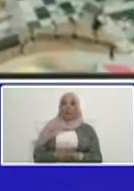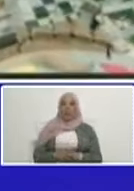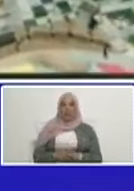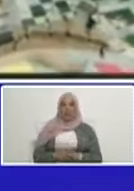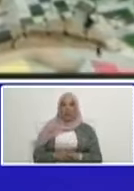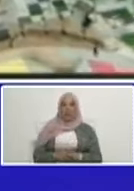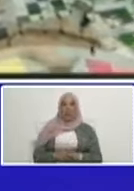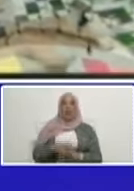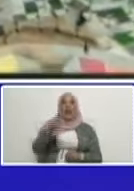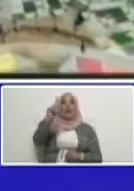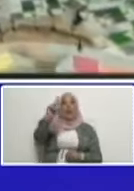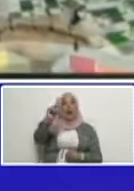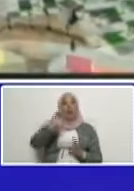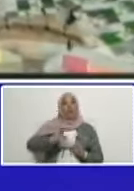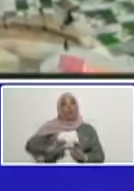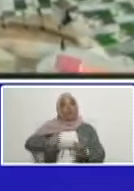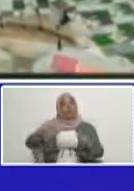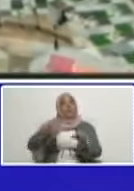Viene la segunda etapa.